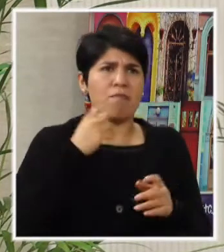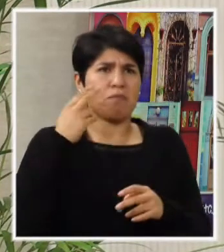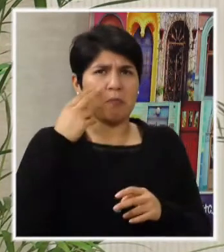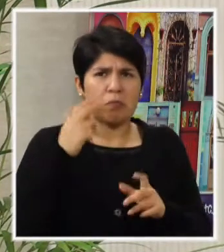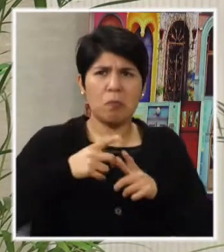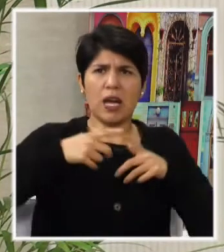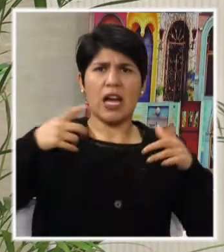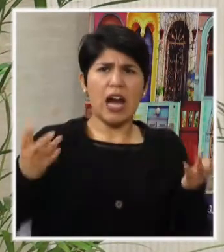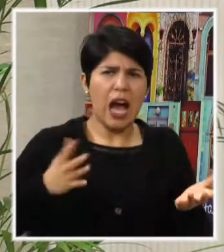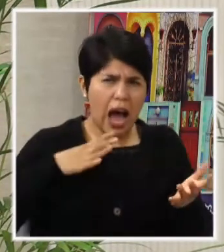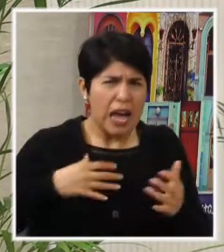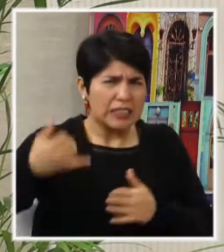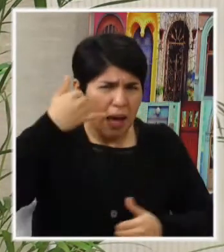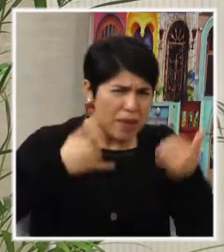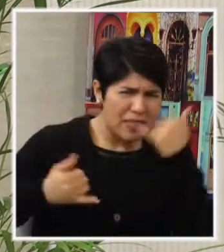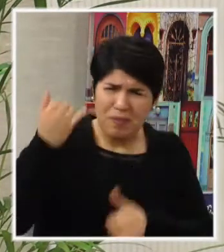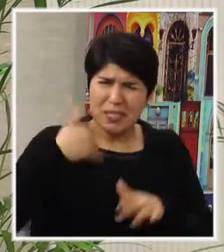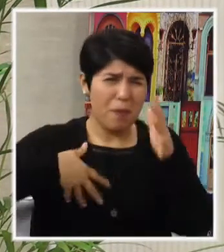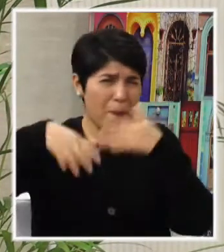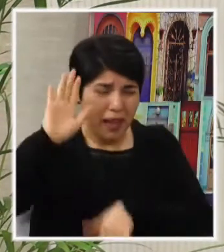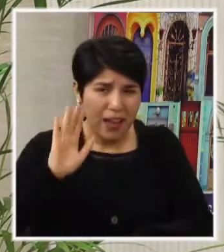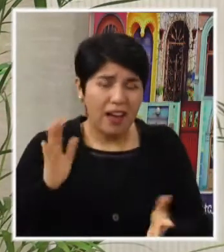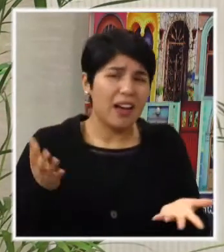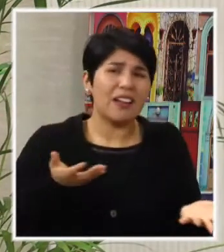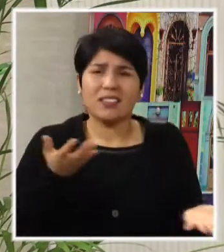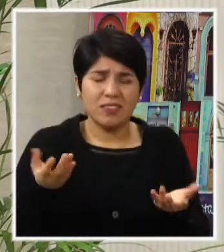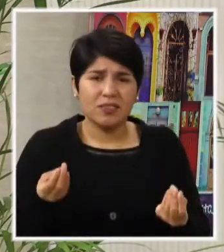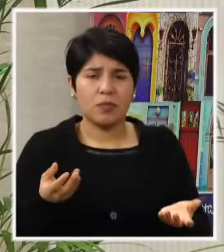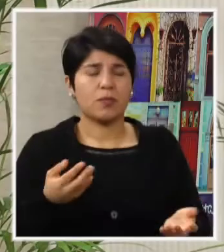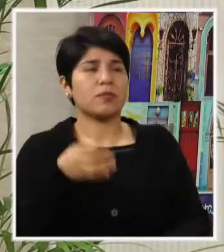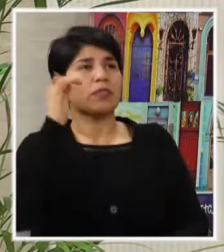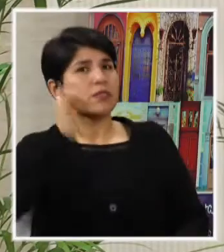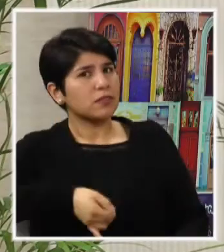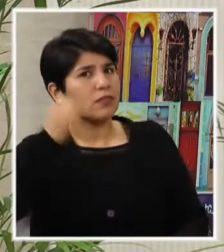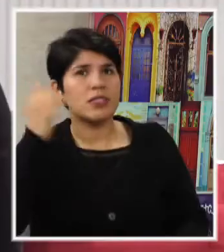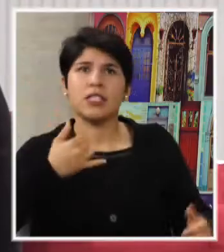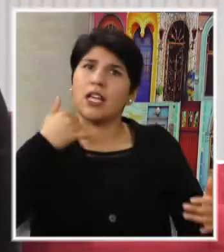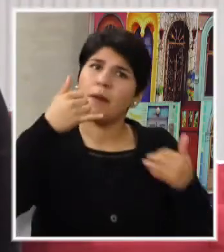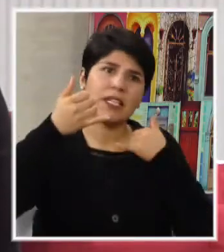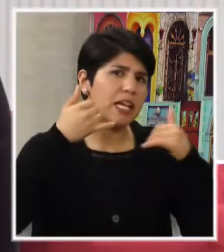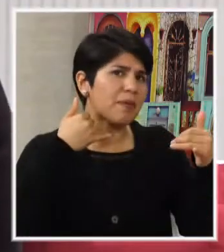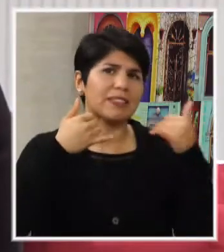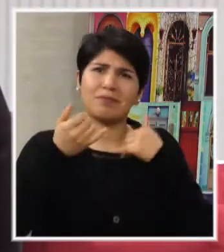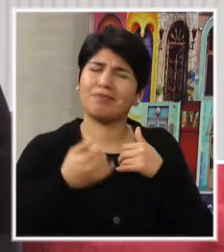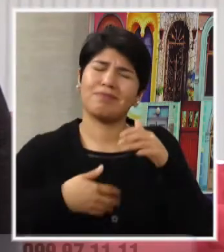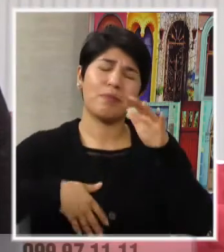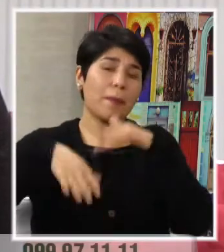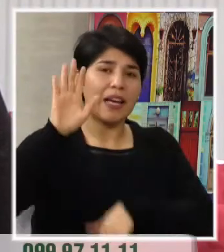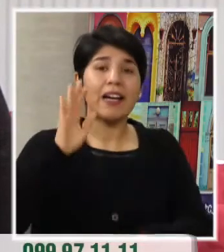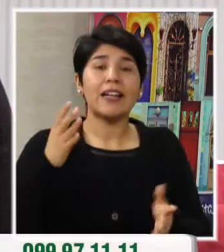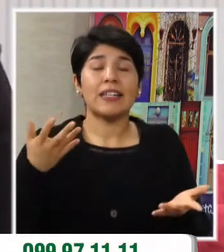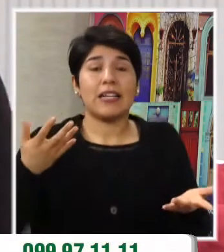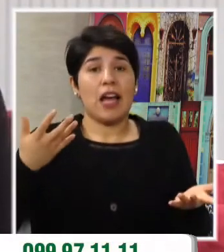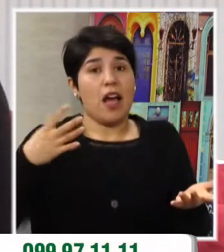llamadas o los requerimientos de ayuda asesoramientos sí muchísimo muchísimo incluso e incluso